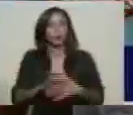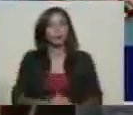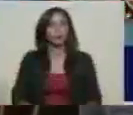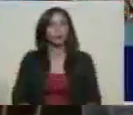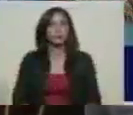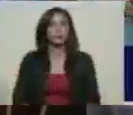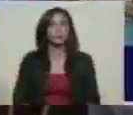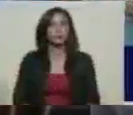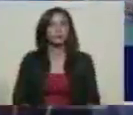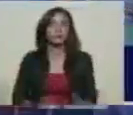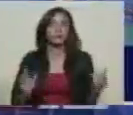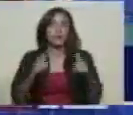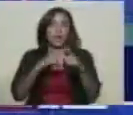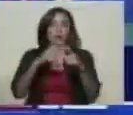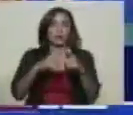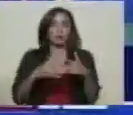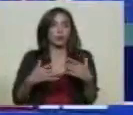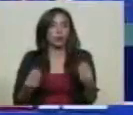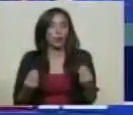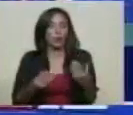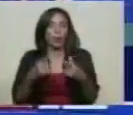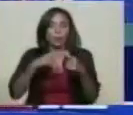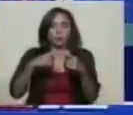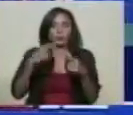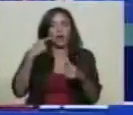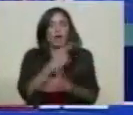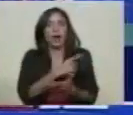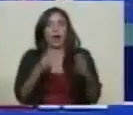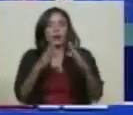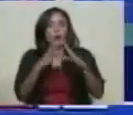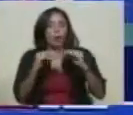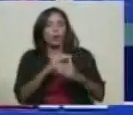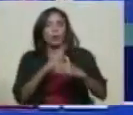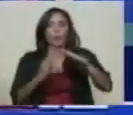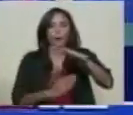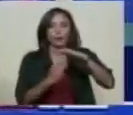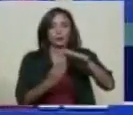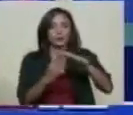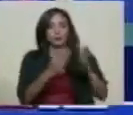Entonces la primera estructura es la base, compañero.